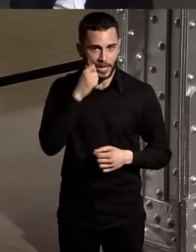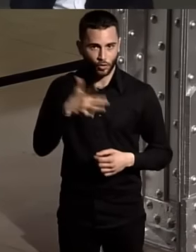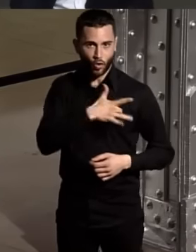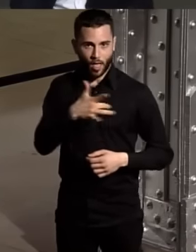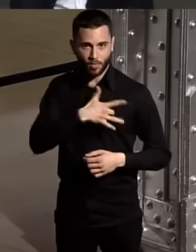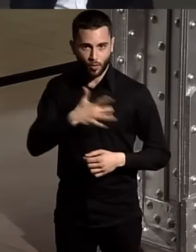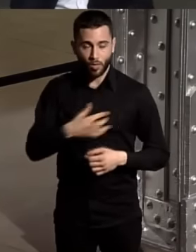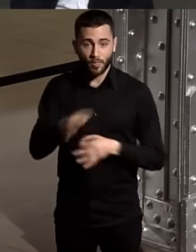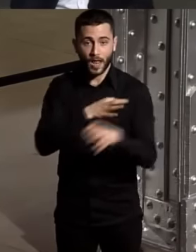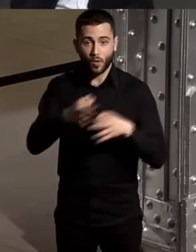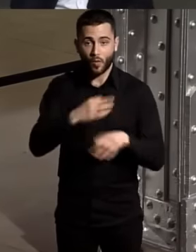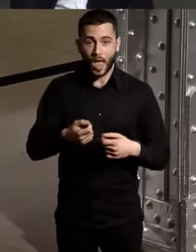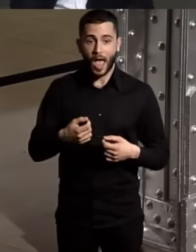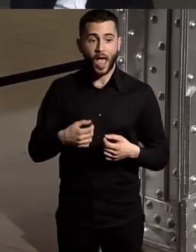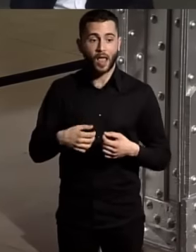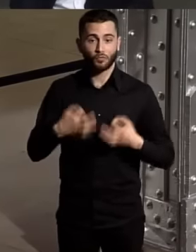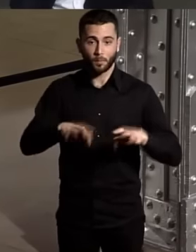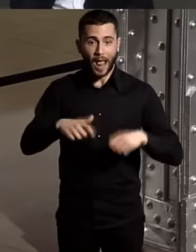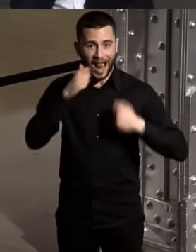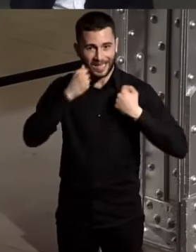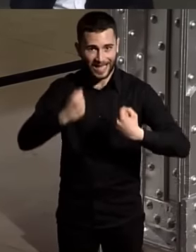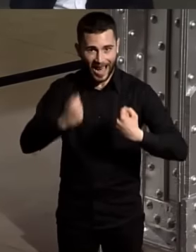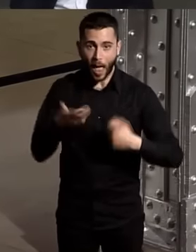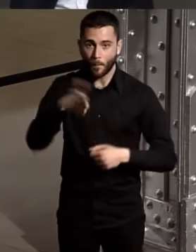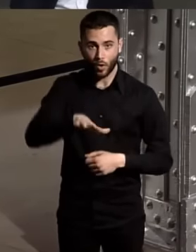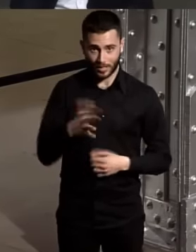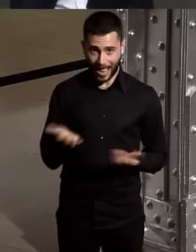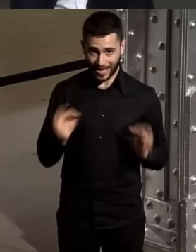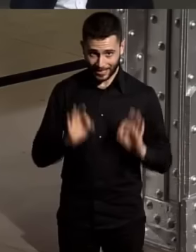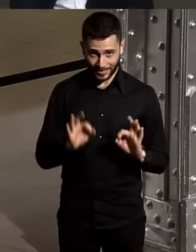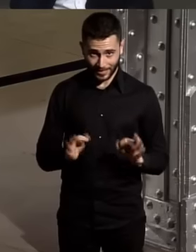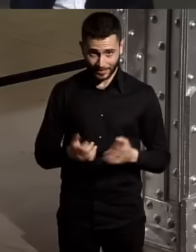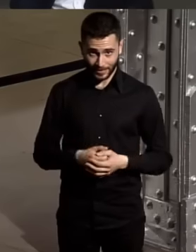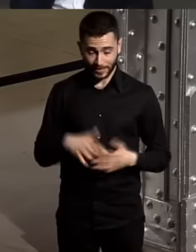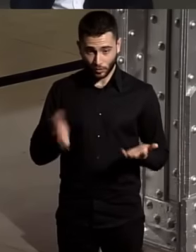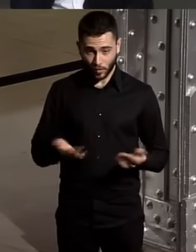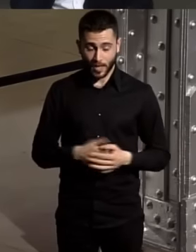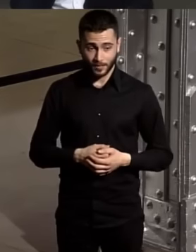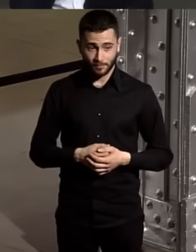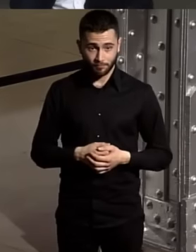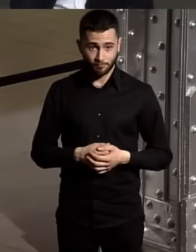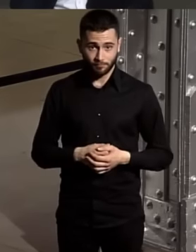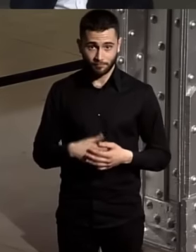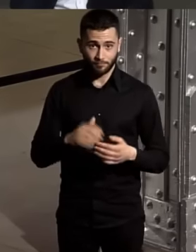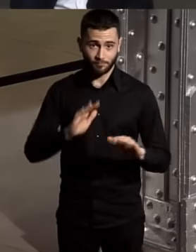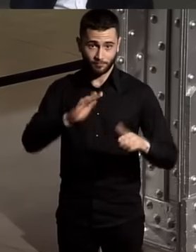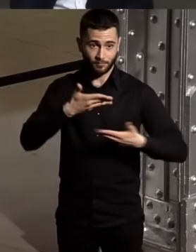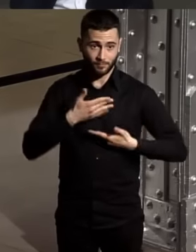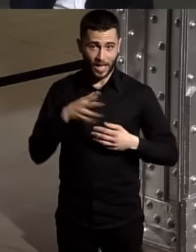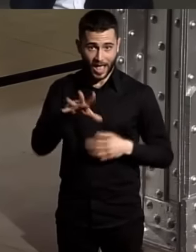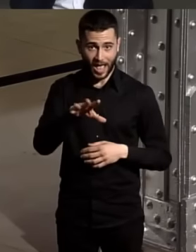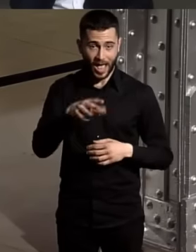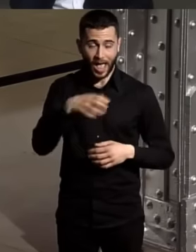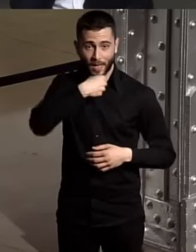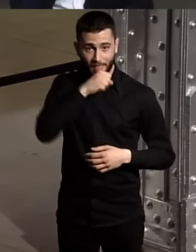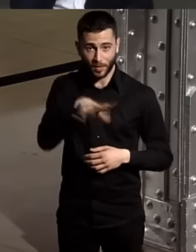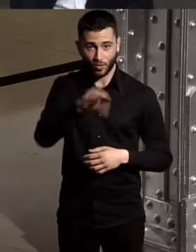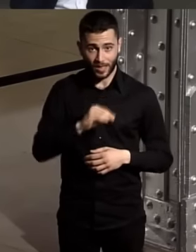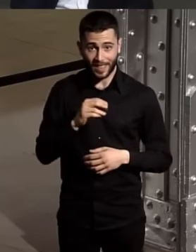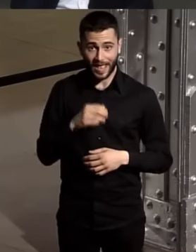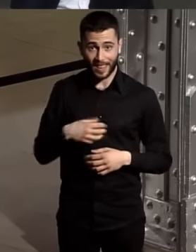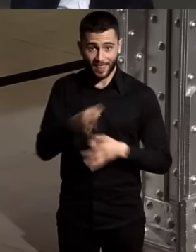normal sana es mortal y y esto nos ha da un poco las claves de también del envejecimiento porque sabemos que estas células Gila